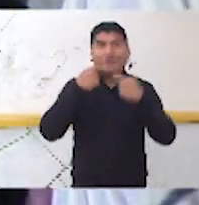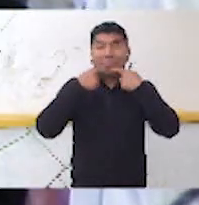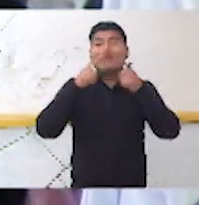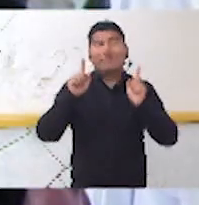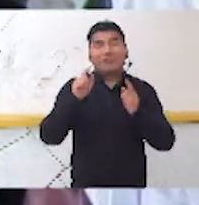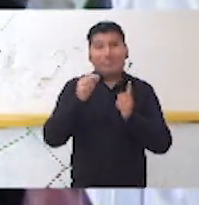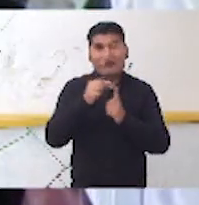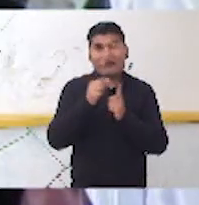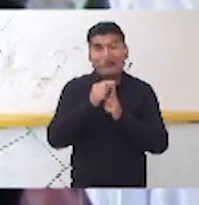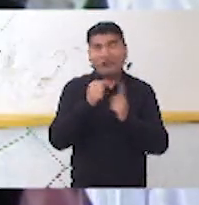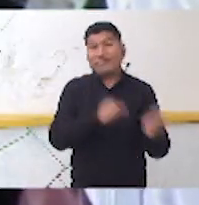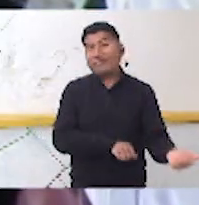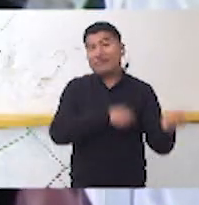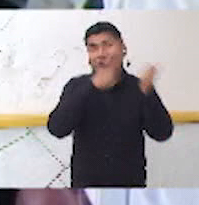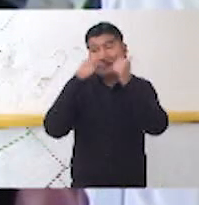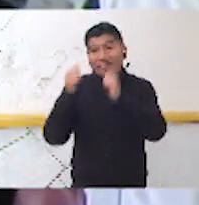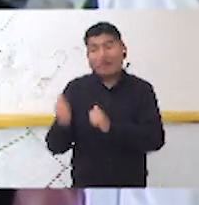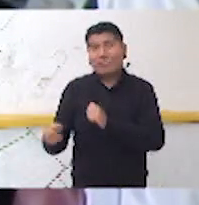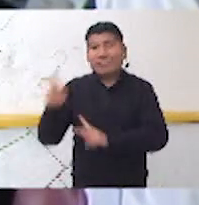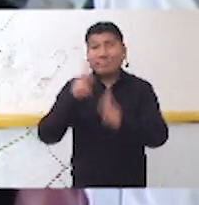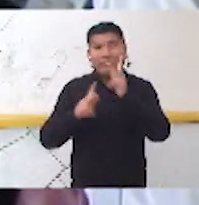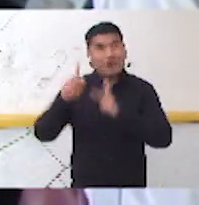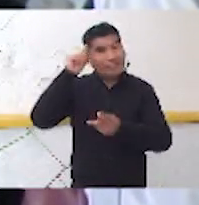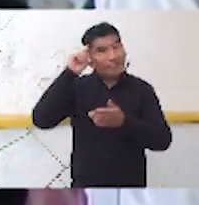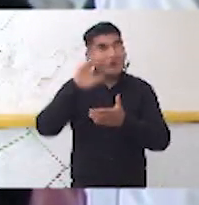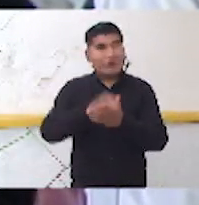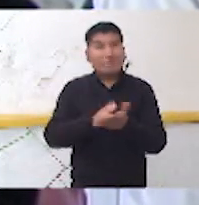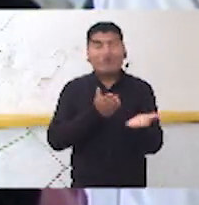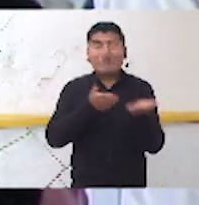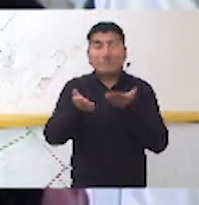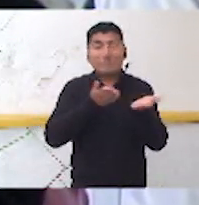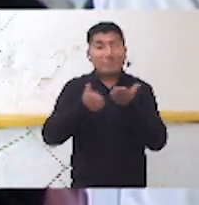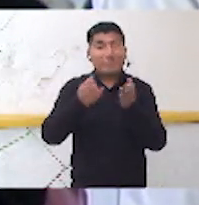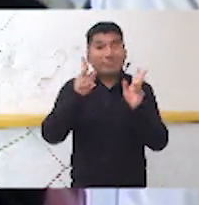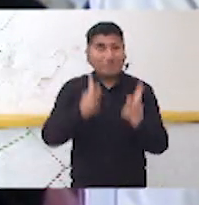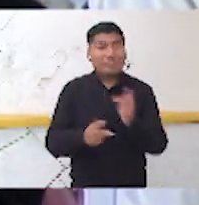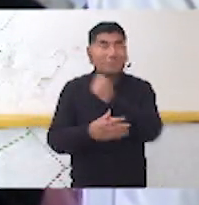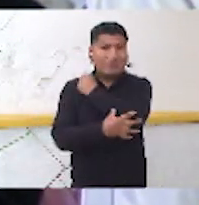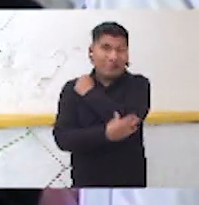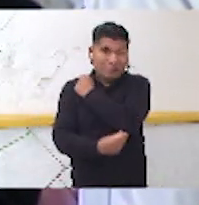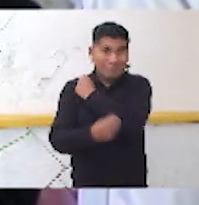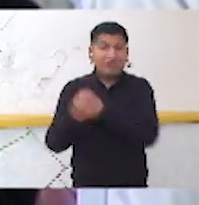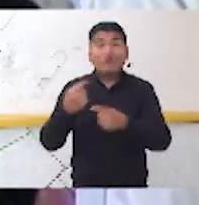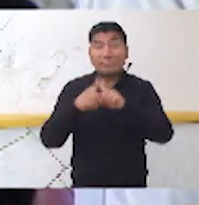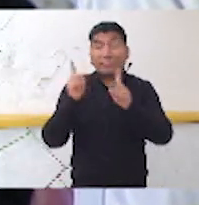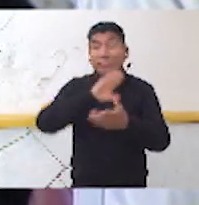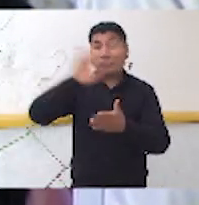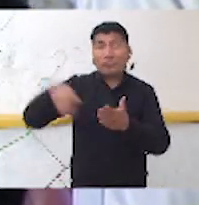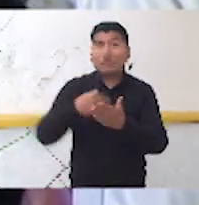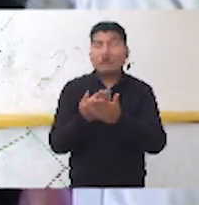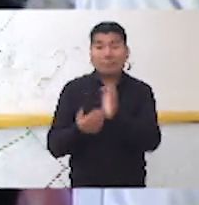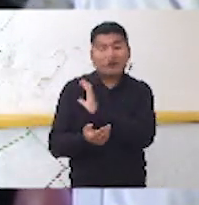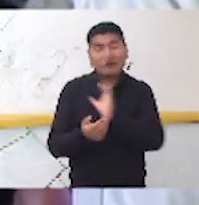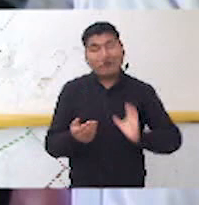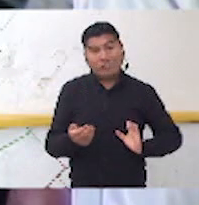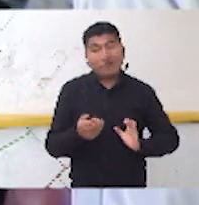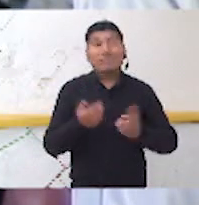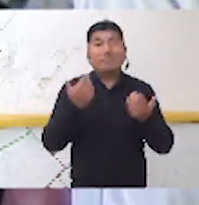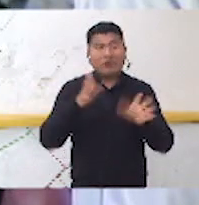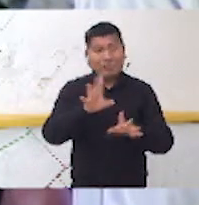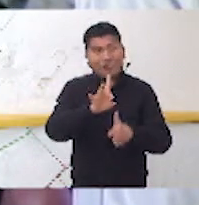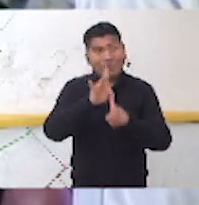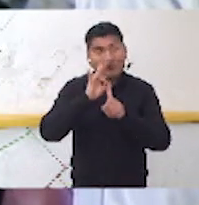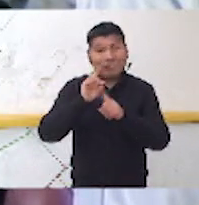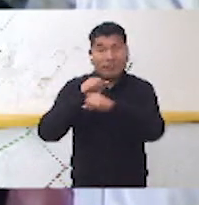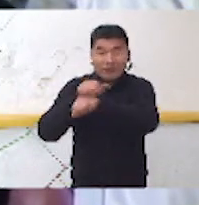palabra, bautizando a los creyentes y sirviendo a los pobres. Pero todos los cristianos somos elegidos y enviados